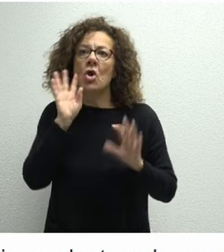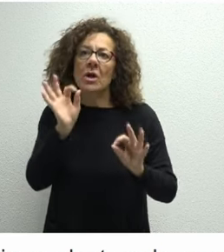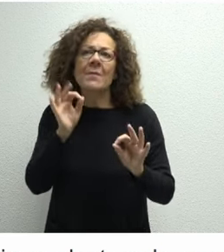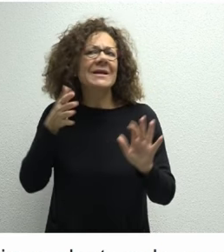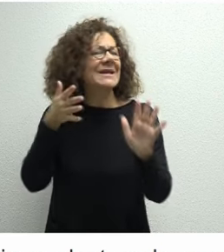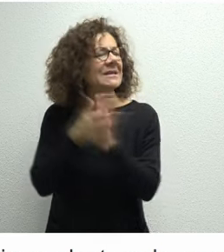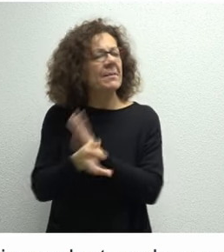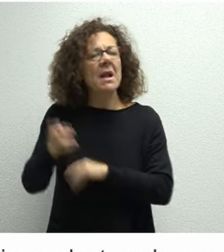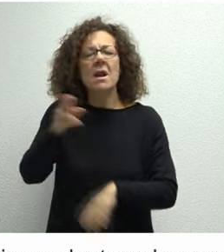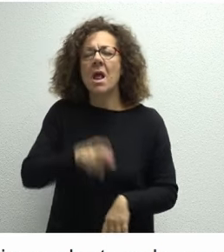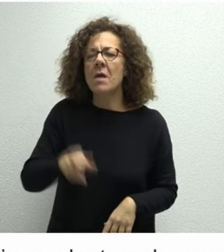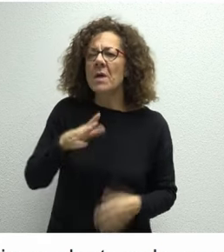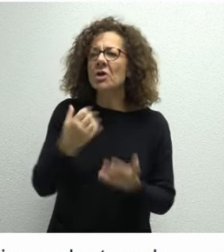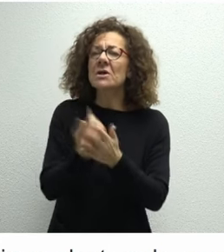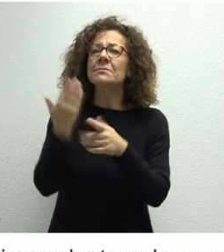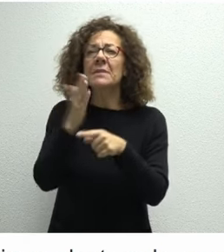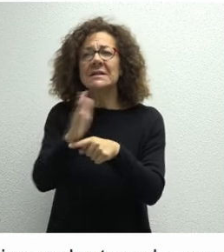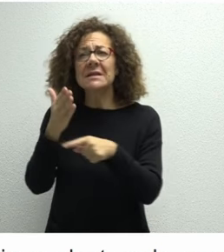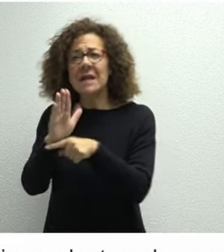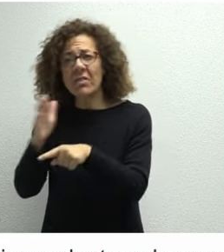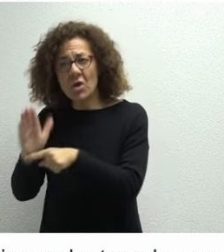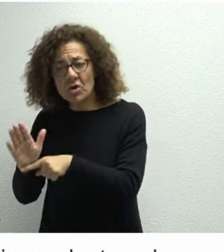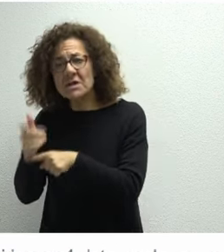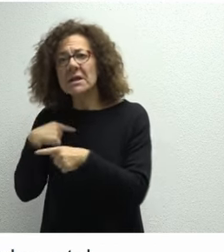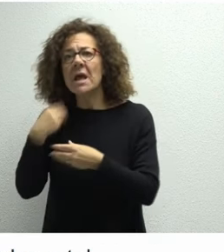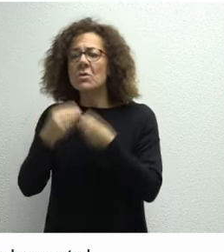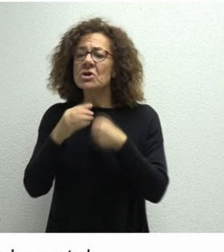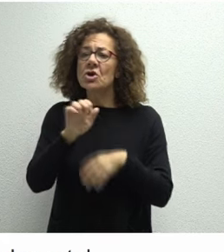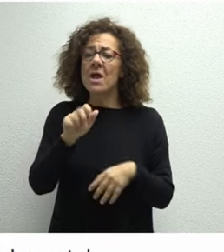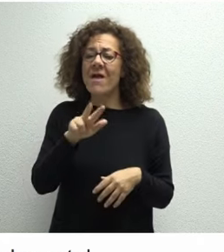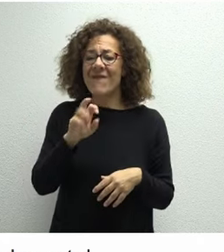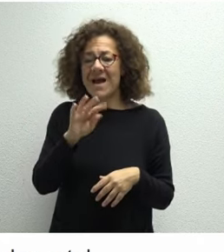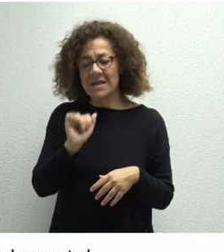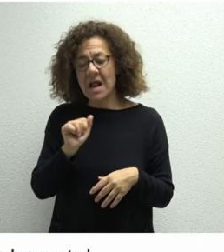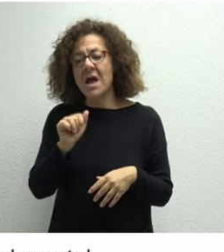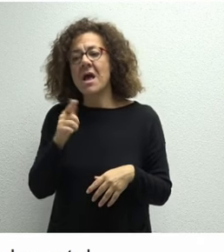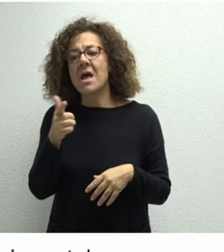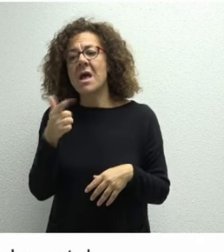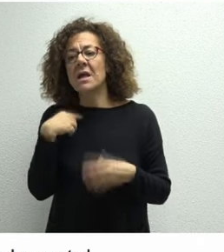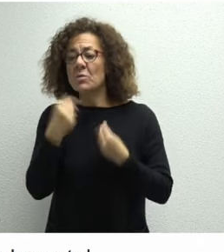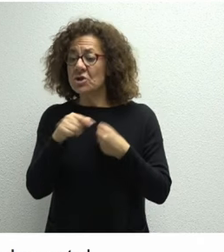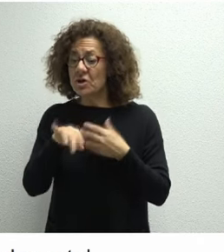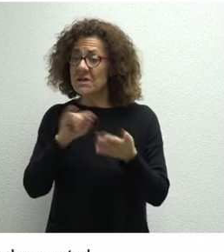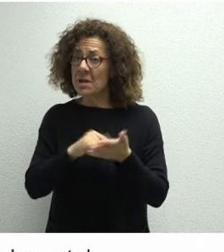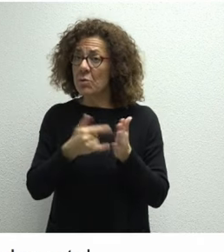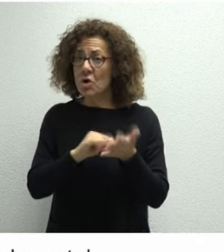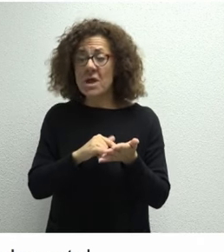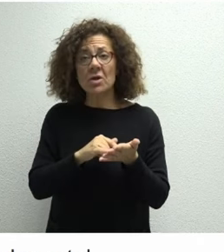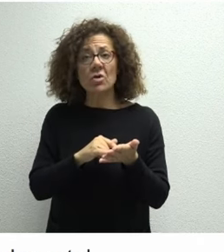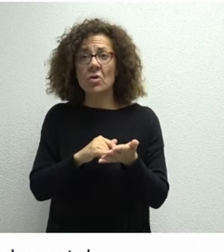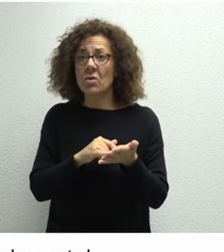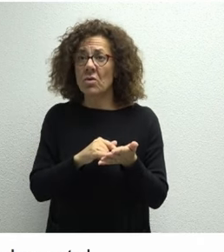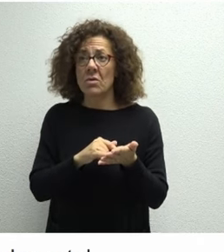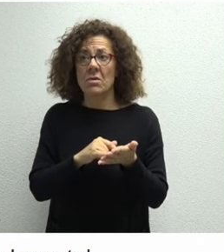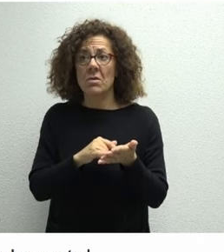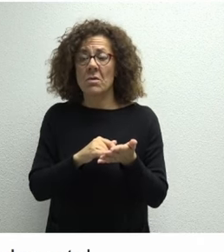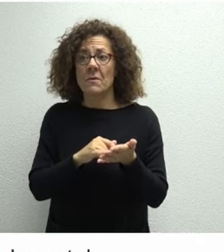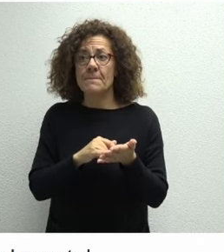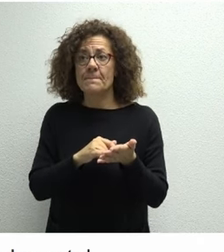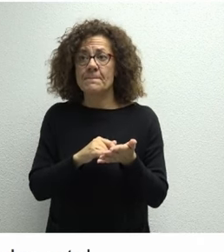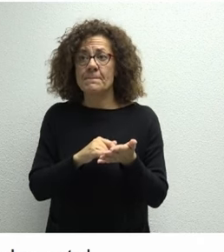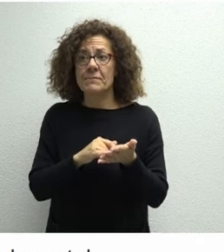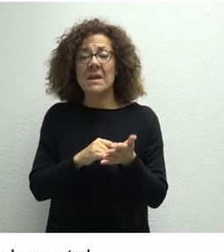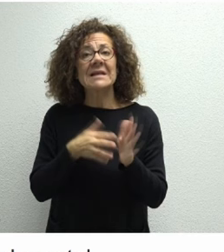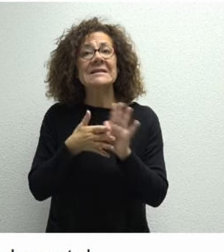siempre lo repetimos en todas las presentaciones que hemos hecho de matra y siempre que hablamos del del proyecto que no cabe eh más allá